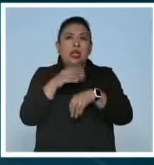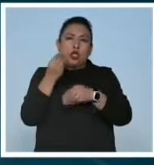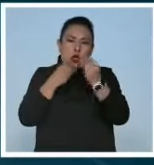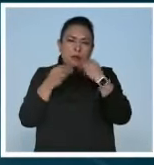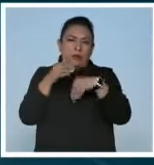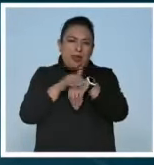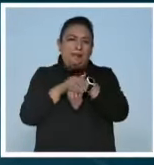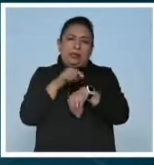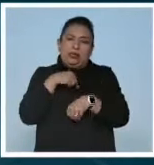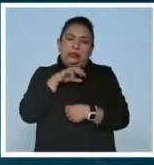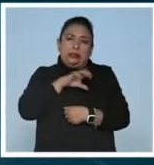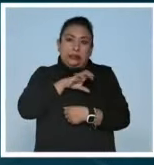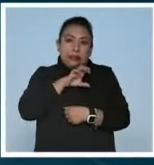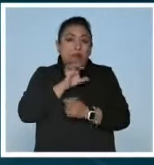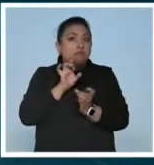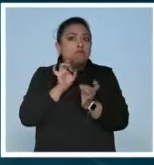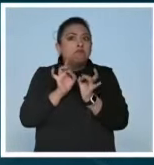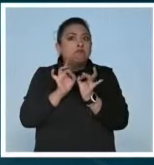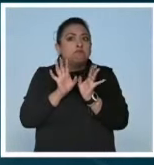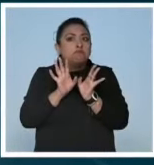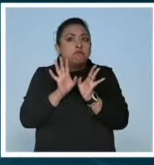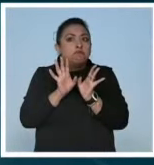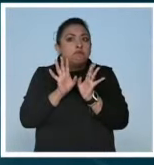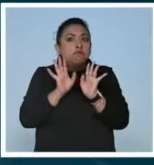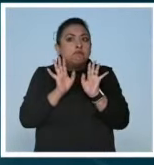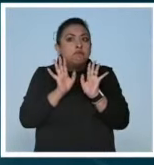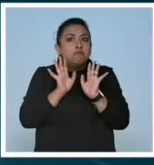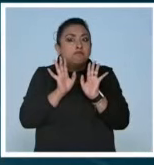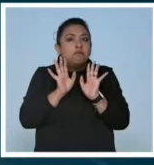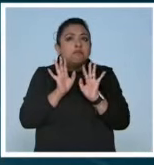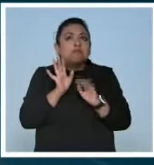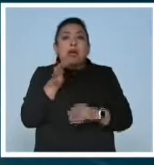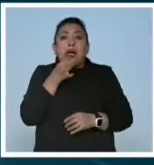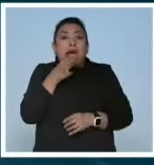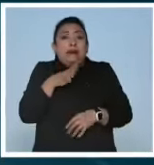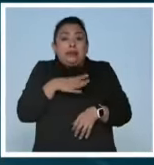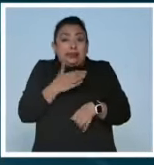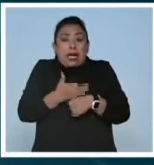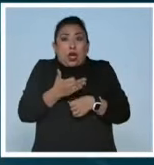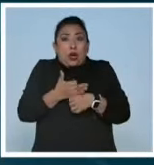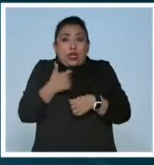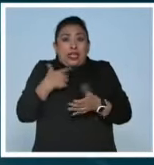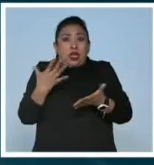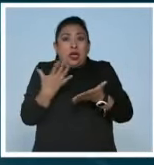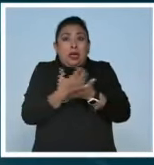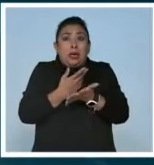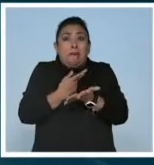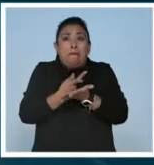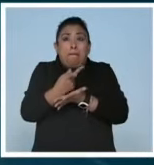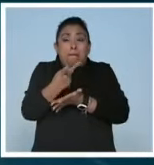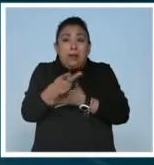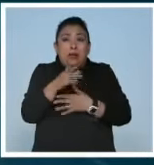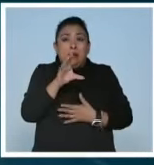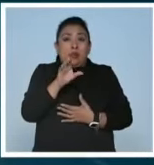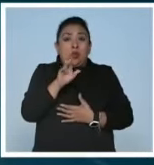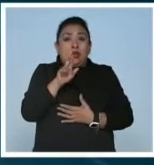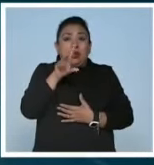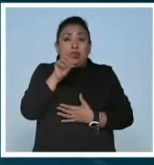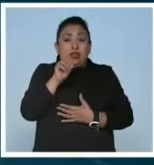queridas, y de repente pues a decirles, me acaban de avisar que gané el premio Carlos